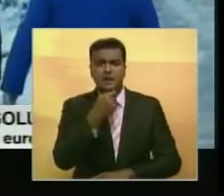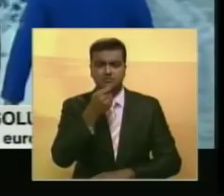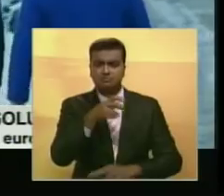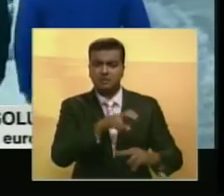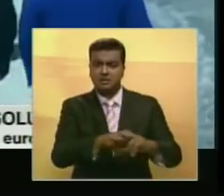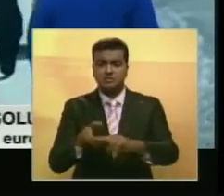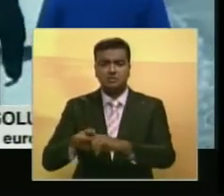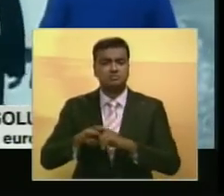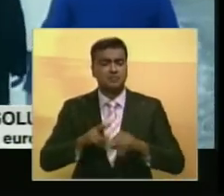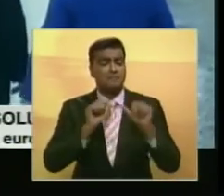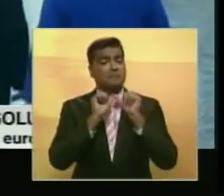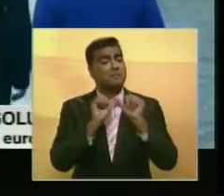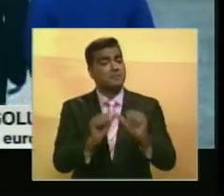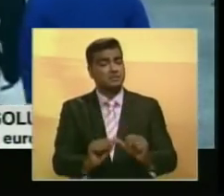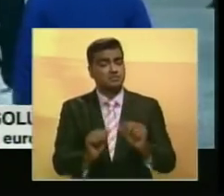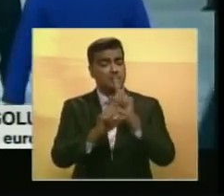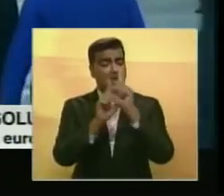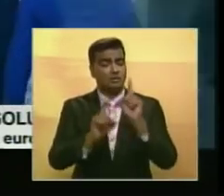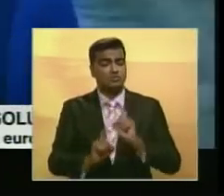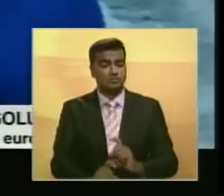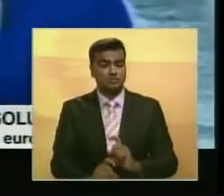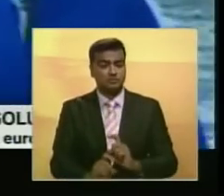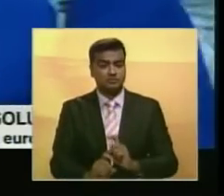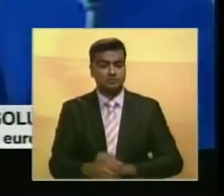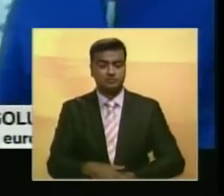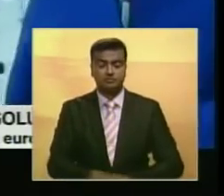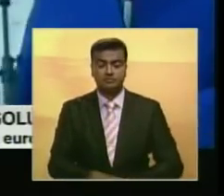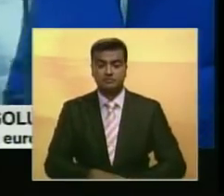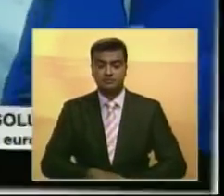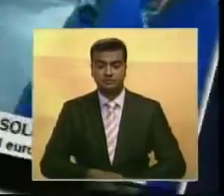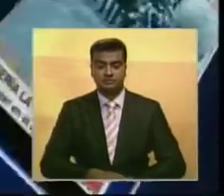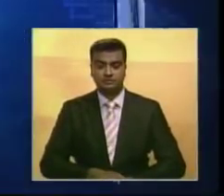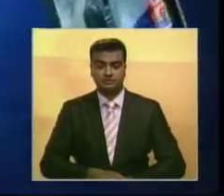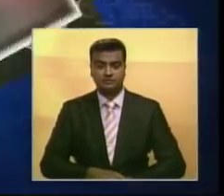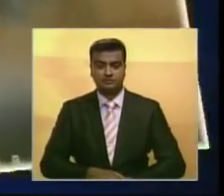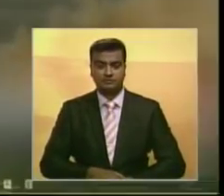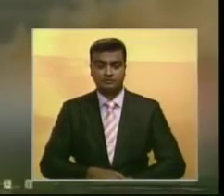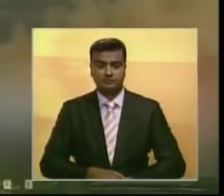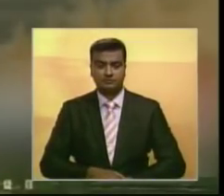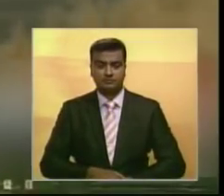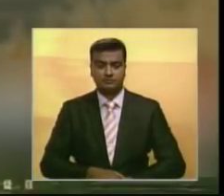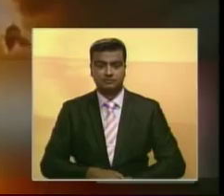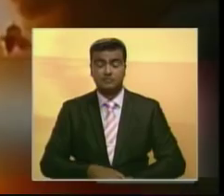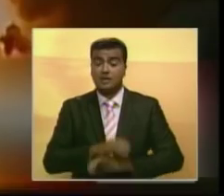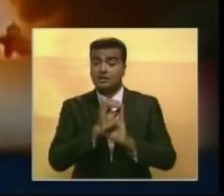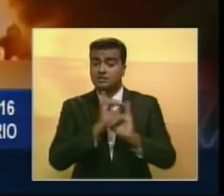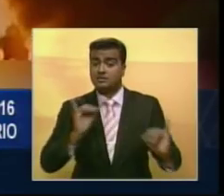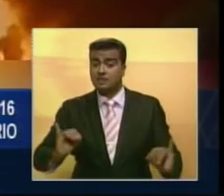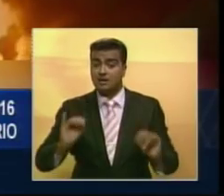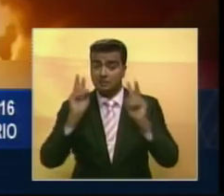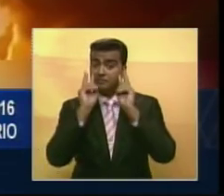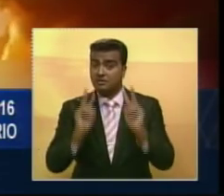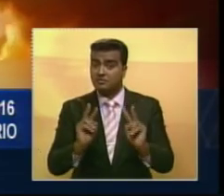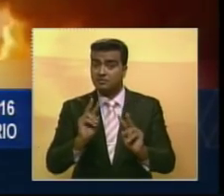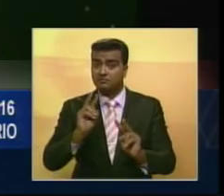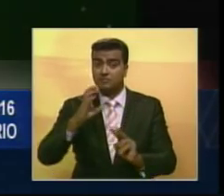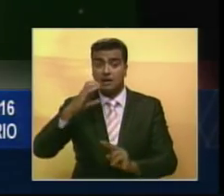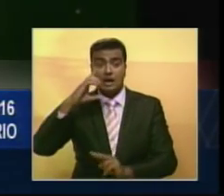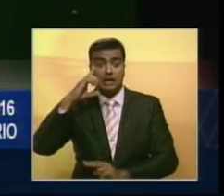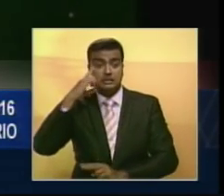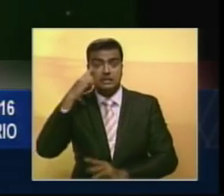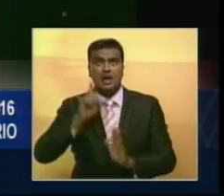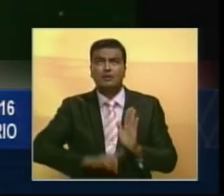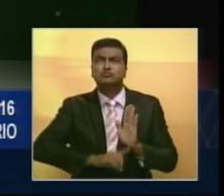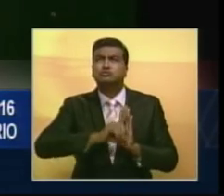la permanencia a consulta antes de 2017. Bueno, y ya se los adelantábamos, China lanzará